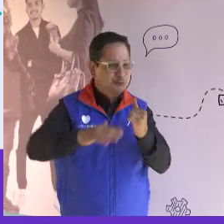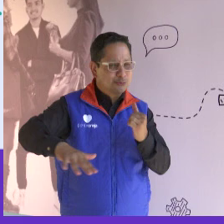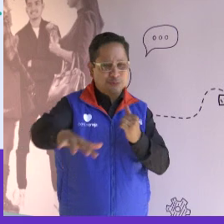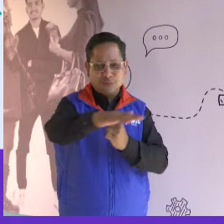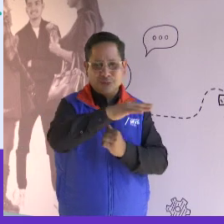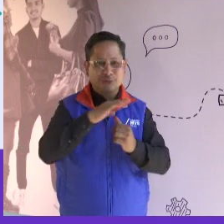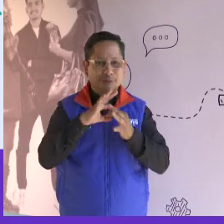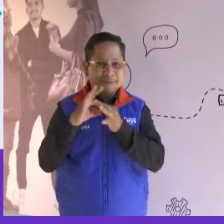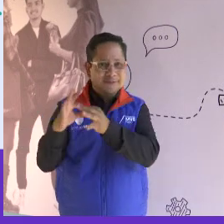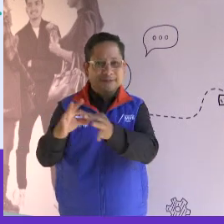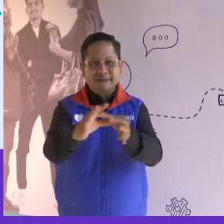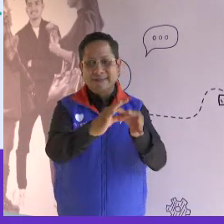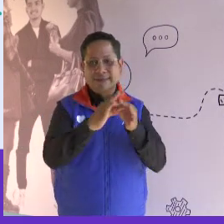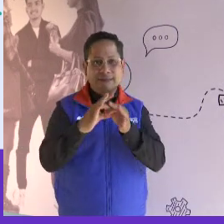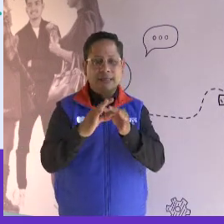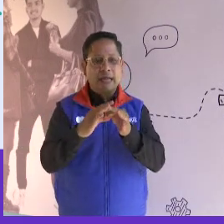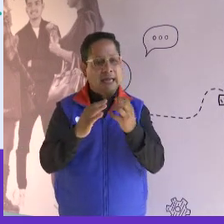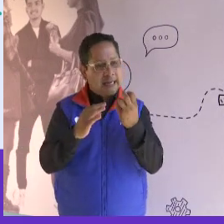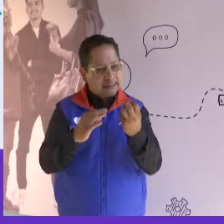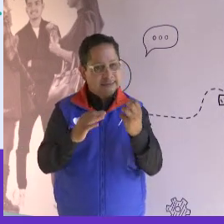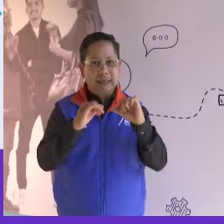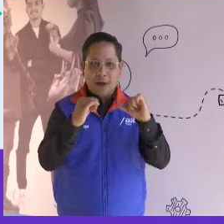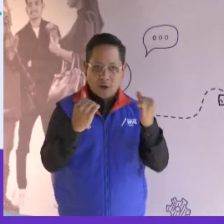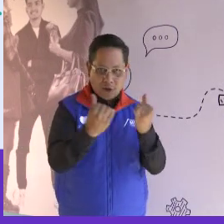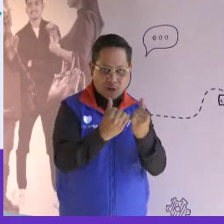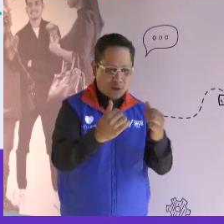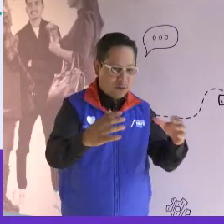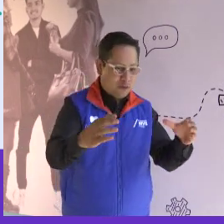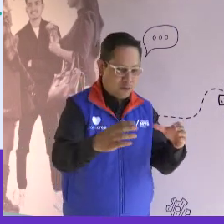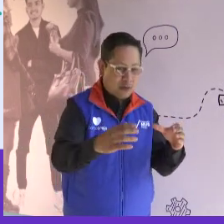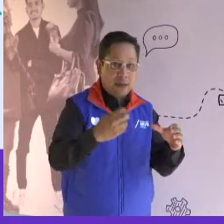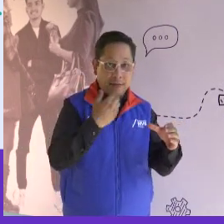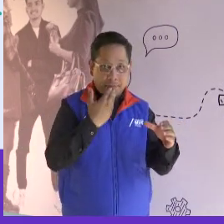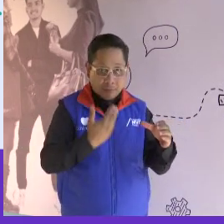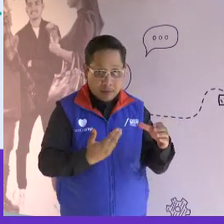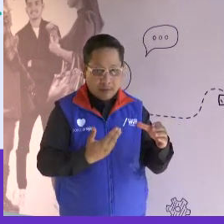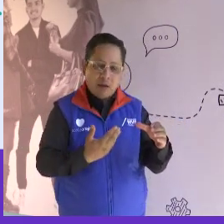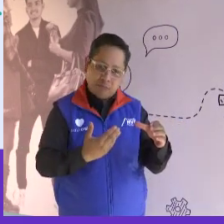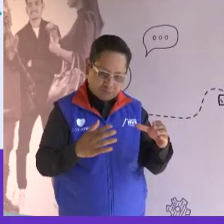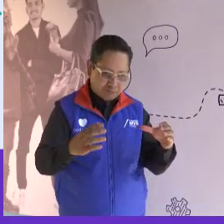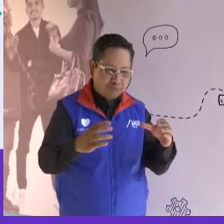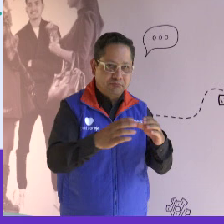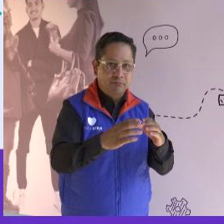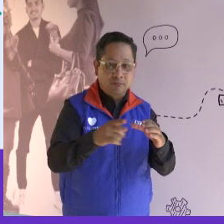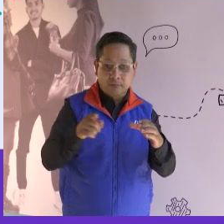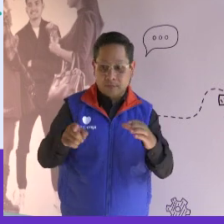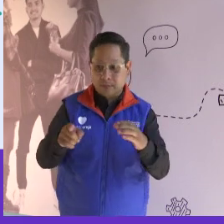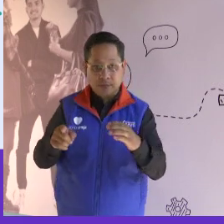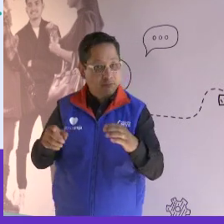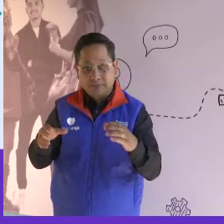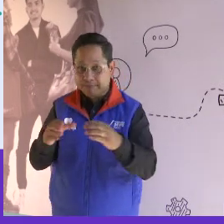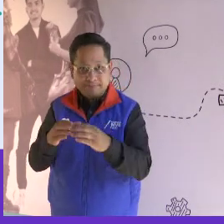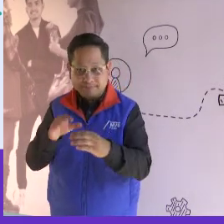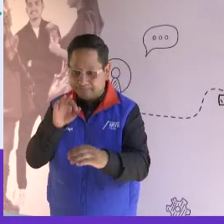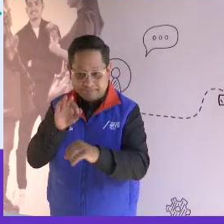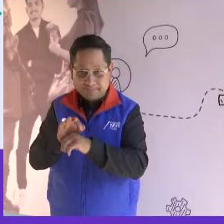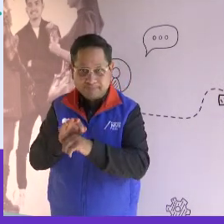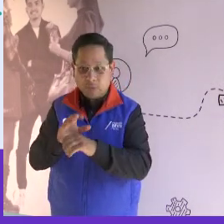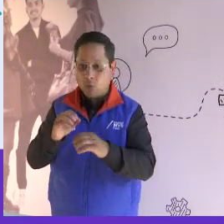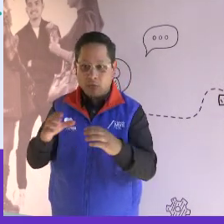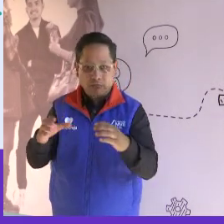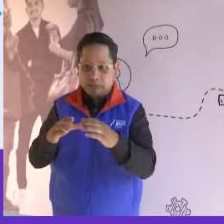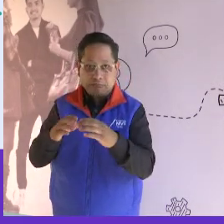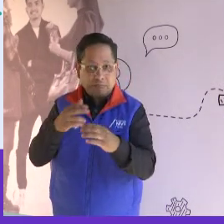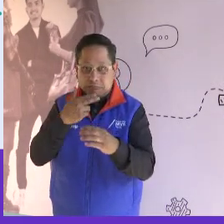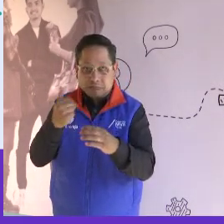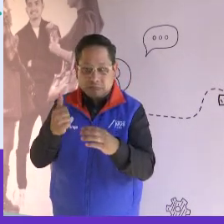la organización que funcione para ese grupo de personas, ¿no? Para ese grupo de organizaciones, porque la diversidad es un reto importante y